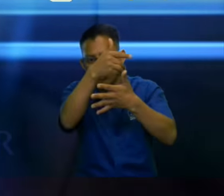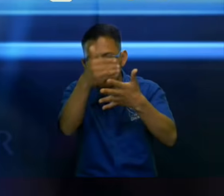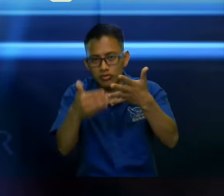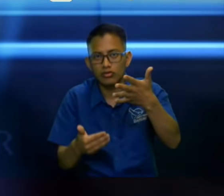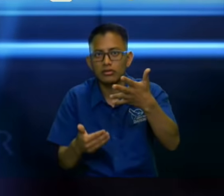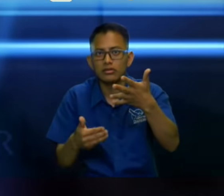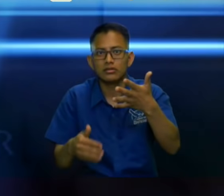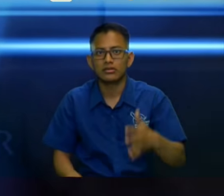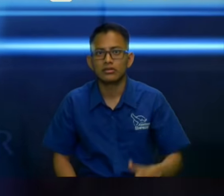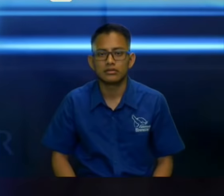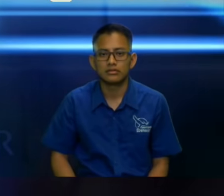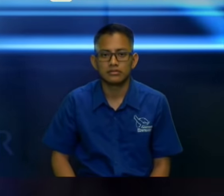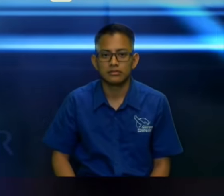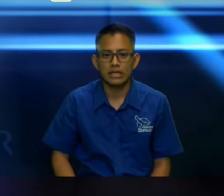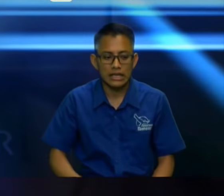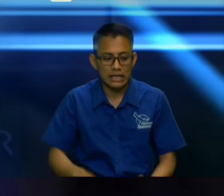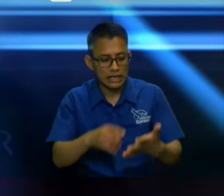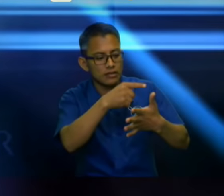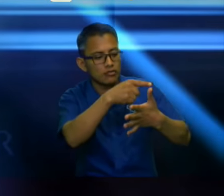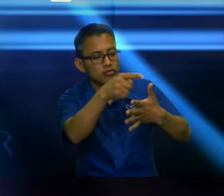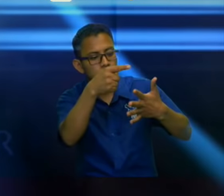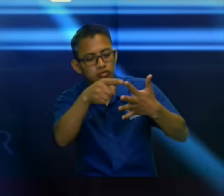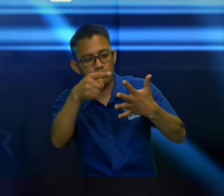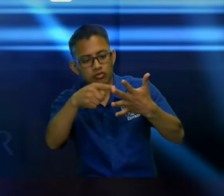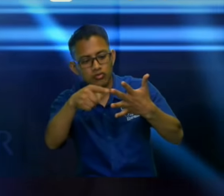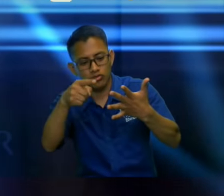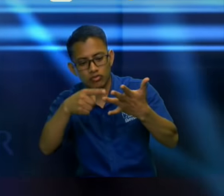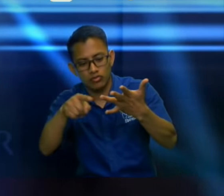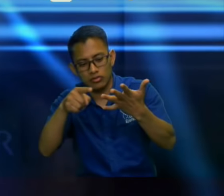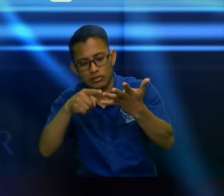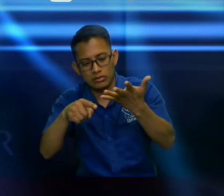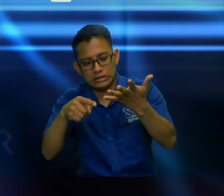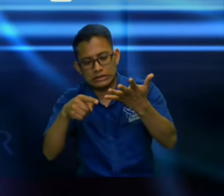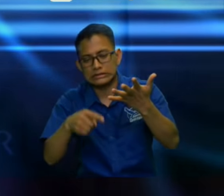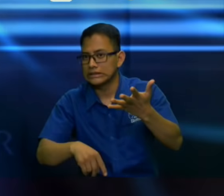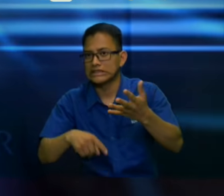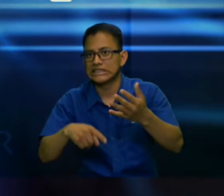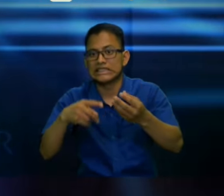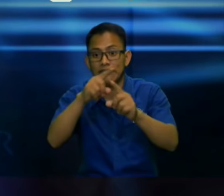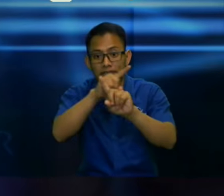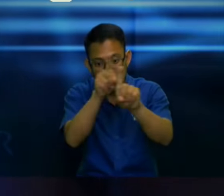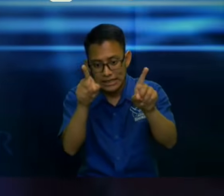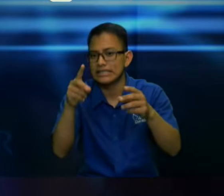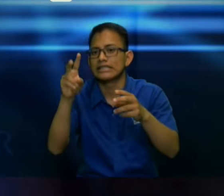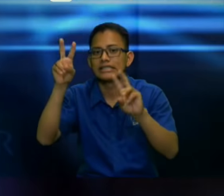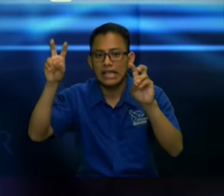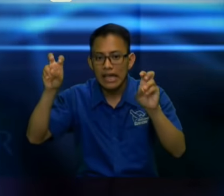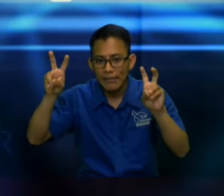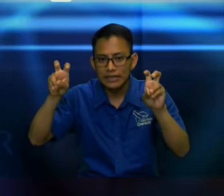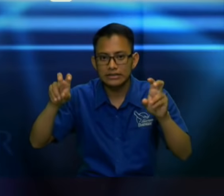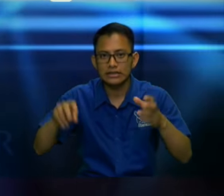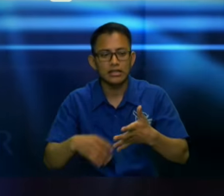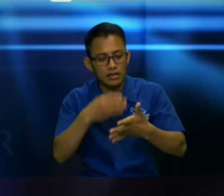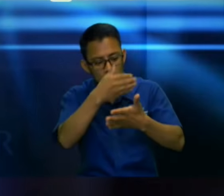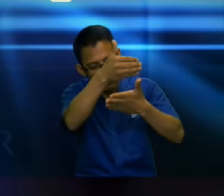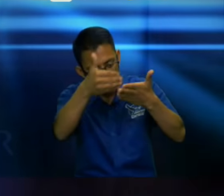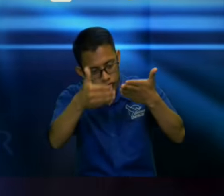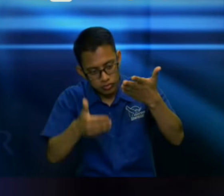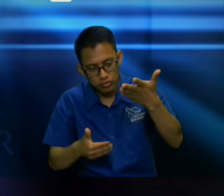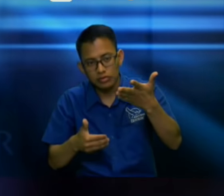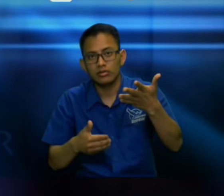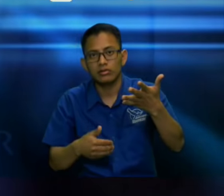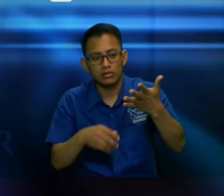esas, cada una es un tema, por lo menos, no, cada una son un montón de temas. Pero déjeme ver por dónde vamos, porque